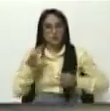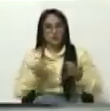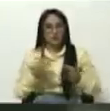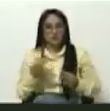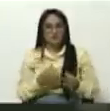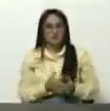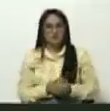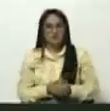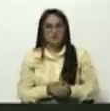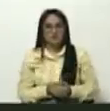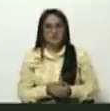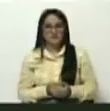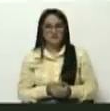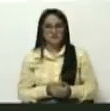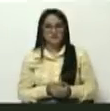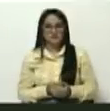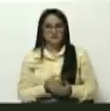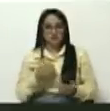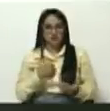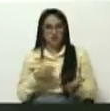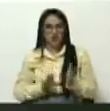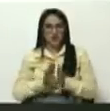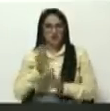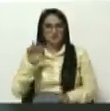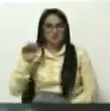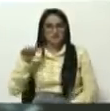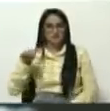decían y prometían. Yo crecí en ese ambiente,